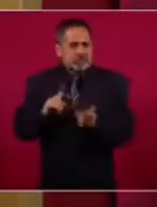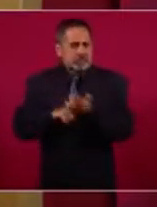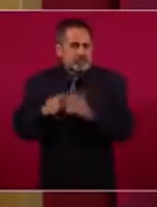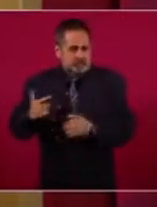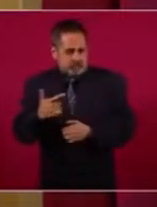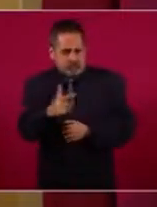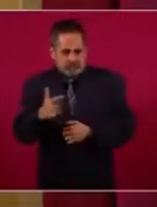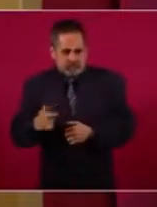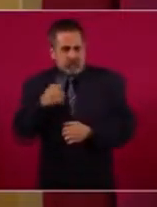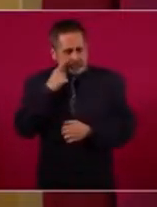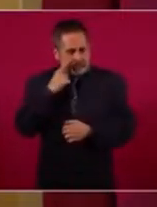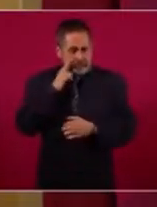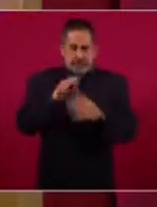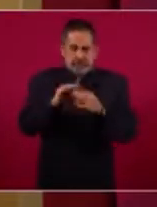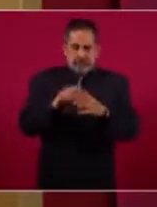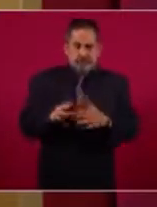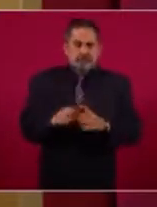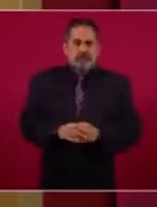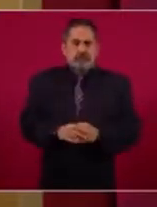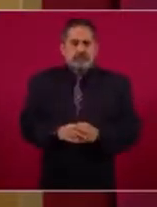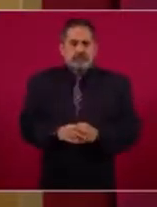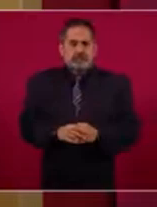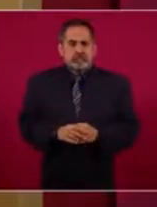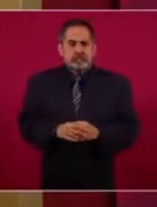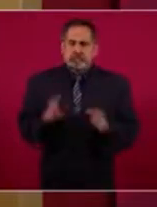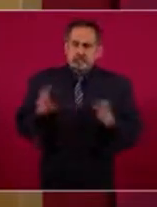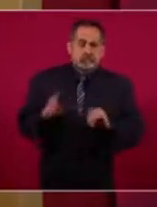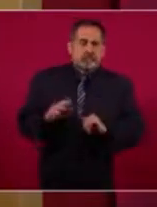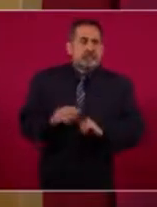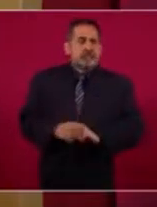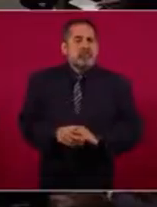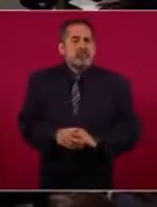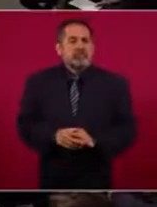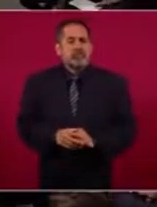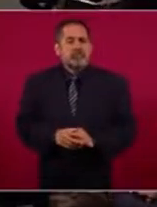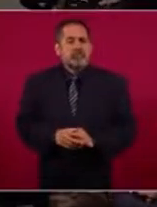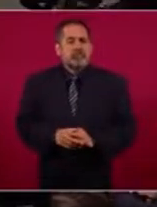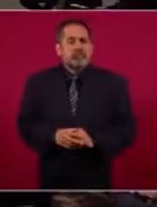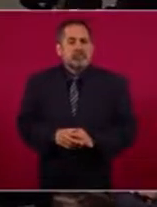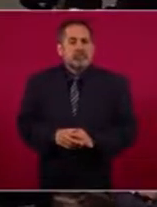independientemente de que tenemos diferencias